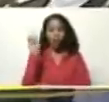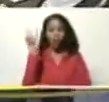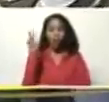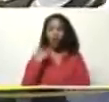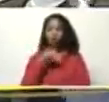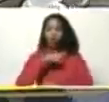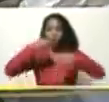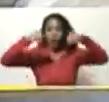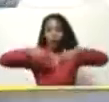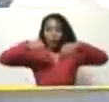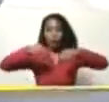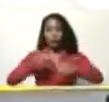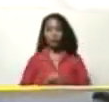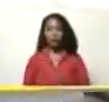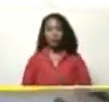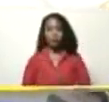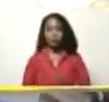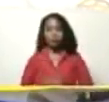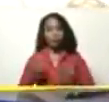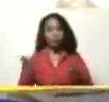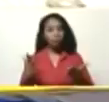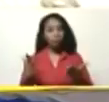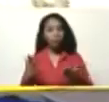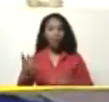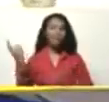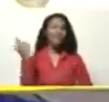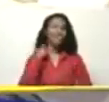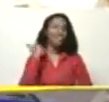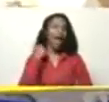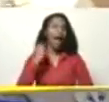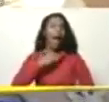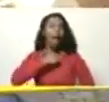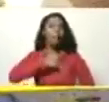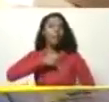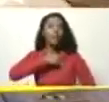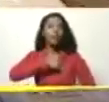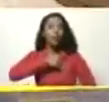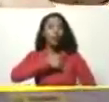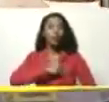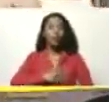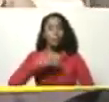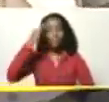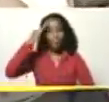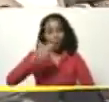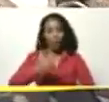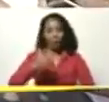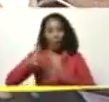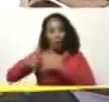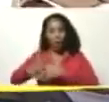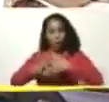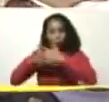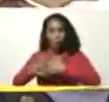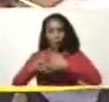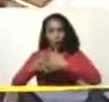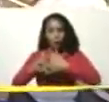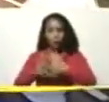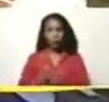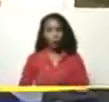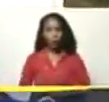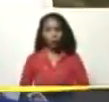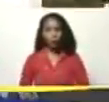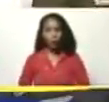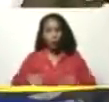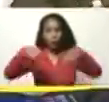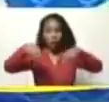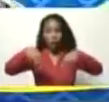Estamos aquí en la antigua misión militar de los Estados Unidos de Norteamérica.